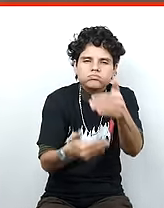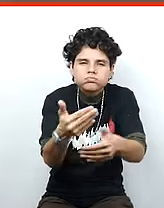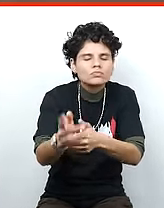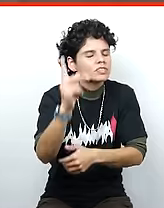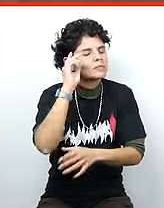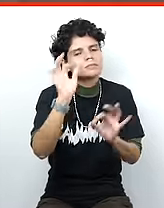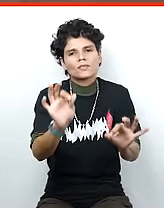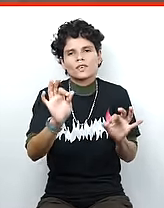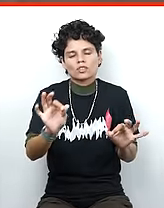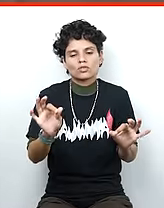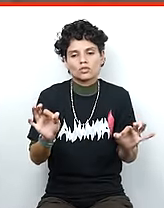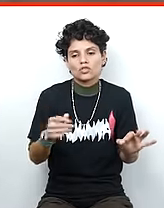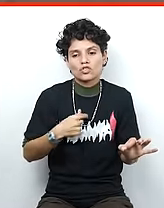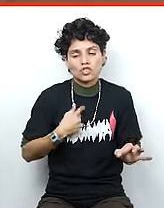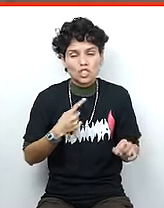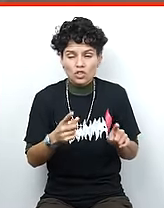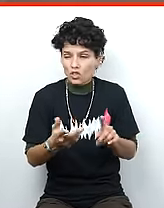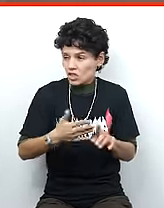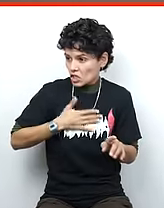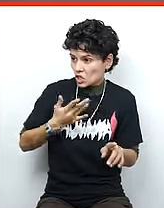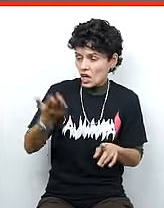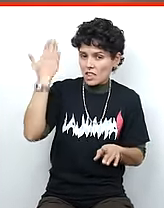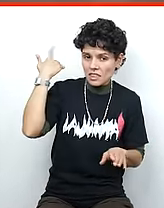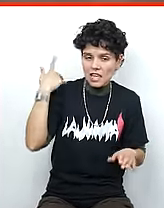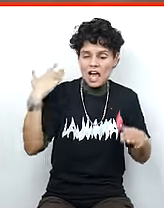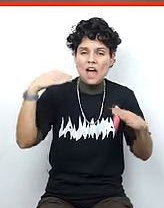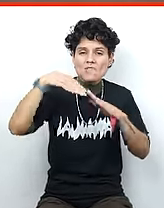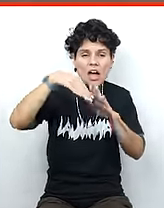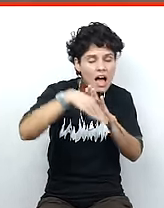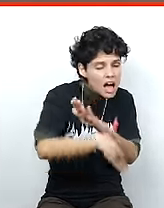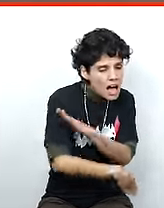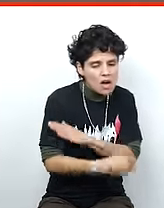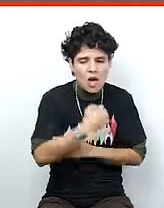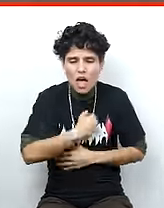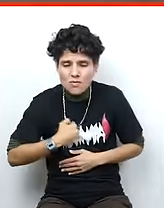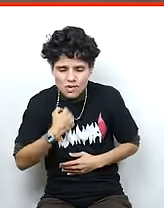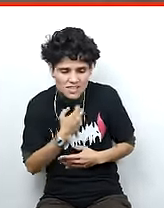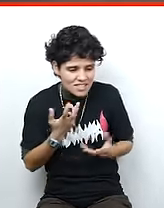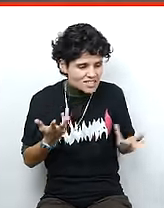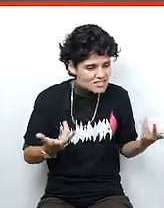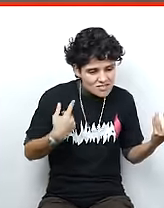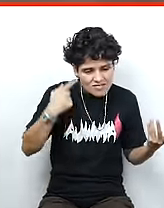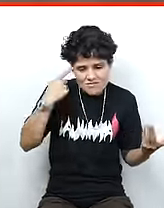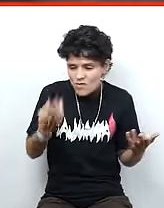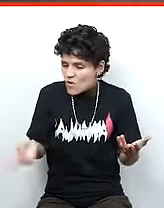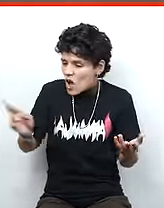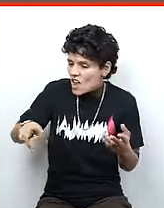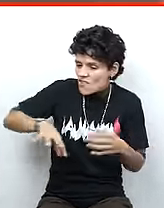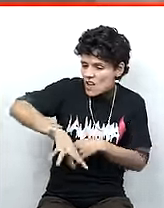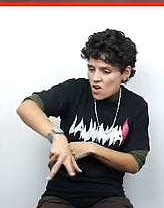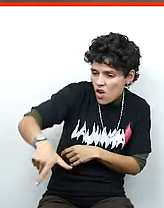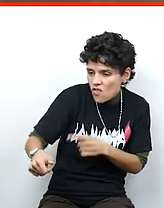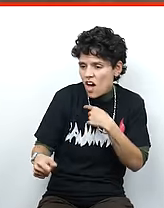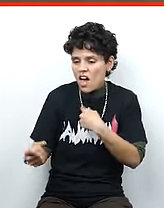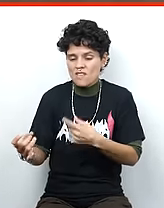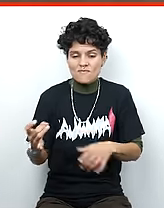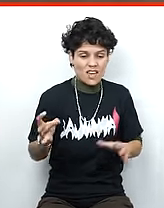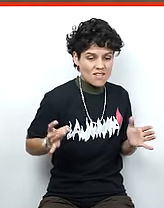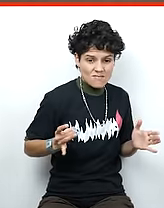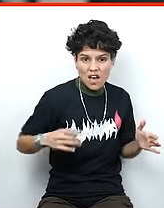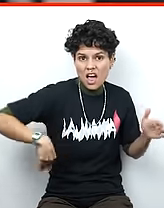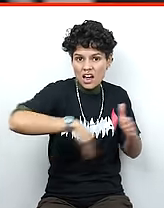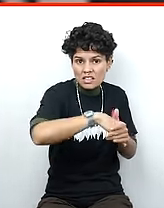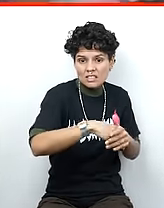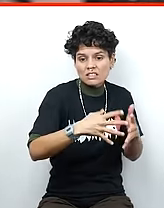o motivo. Entonces yo siento que cuando estaba más abajo en mi carrera, cuando estaba psicoseado, aburrido, no sabía qué hacer, si robar de nuevo, arriesgarme a que me deporten, a